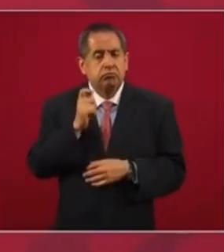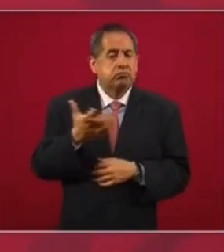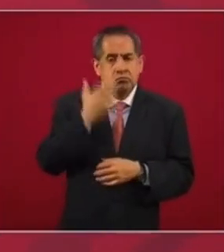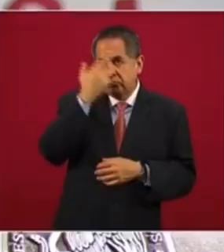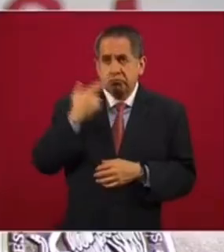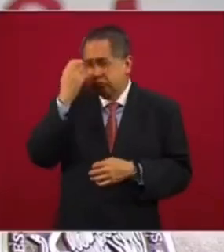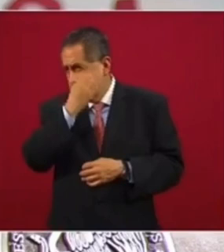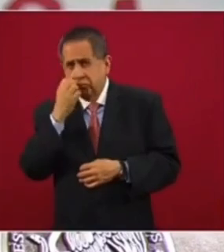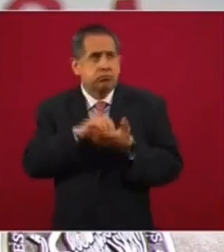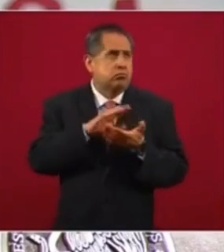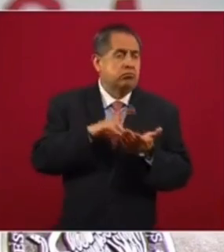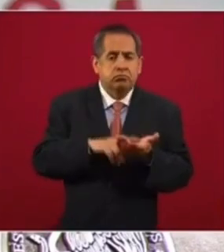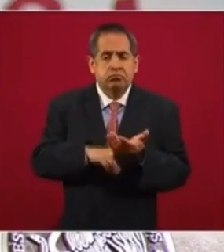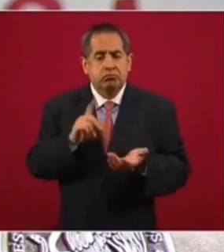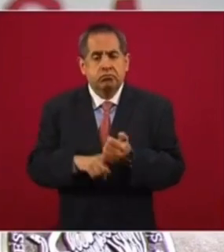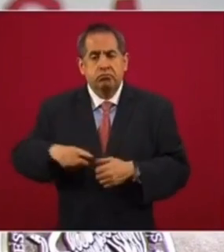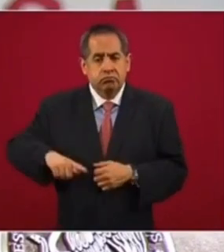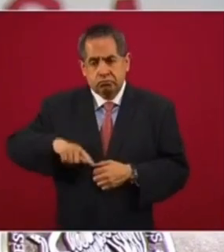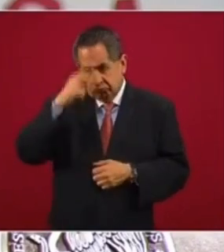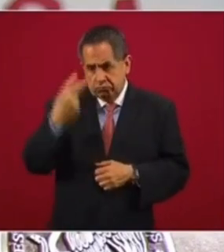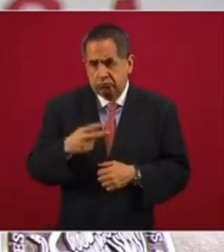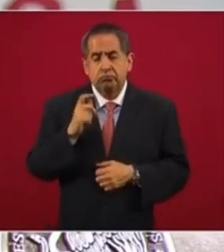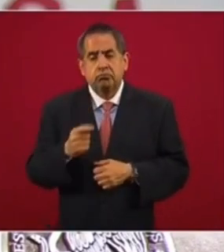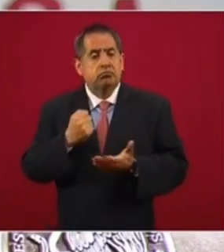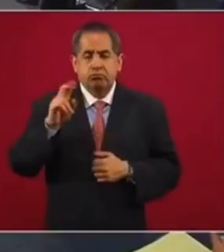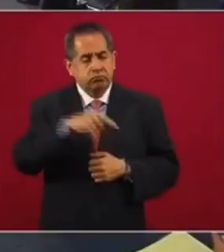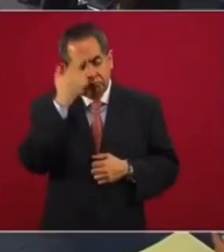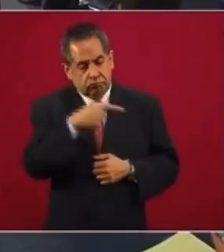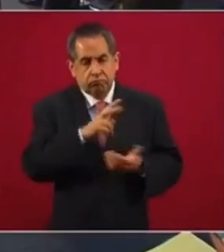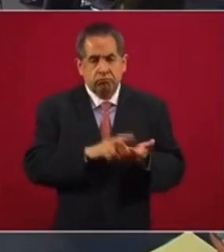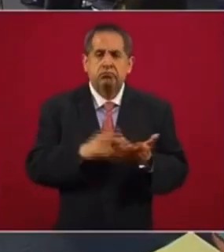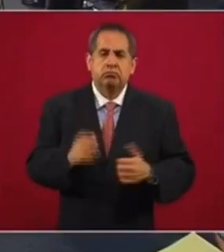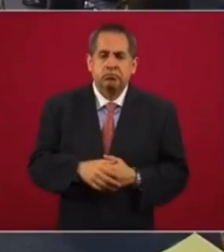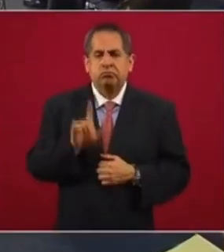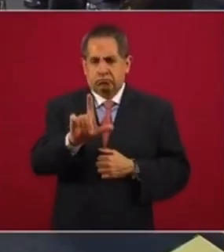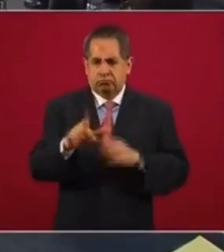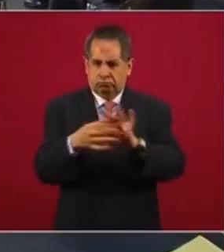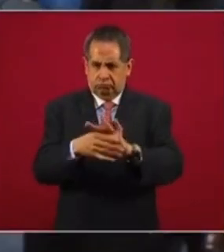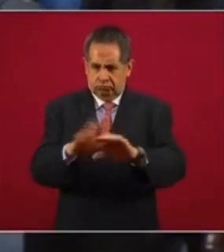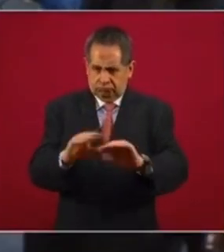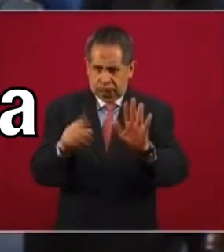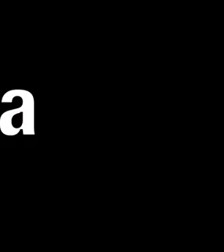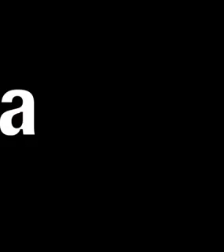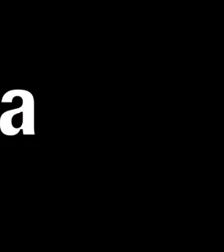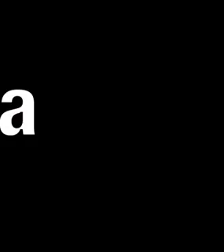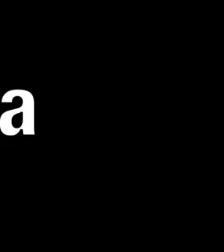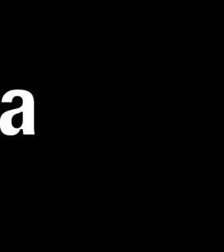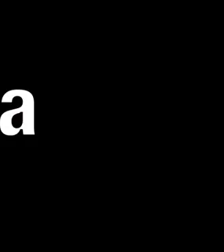realizado por el gobierno de México y avalado por la ONU. Esto el lunes lo vamos a explicar.